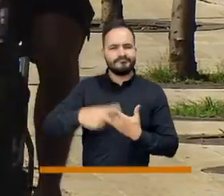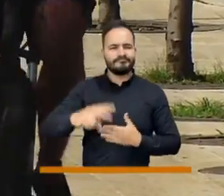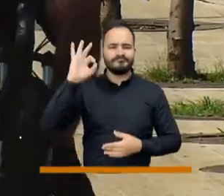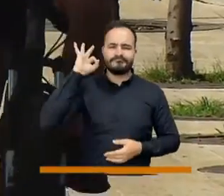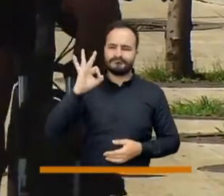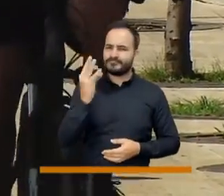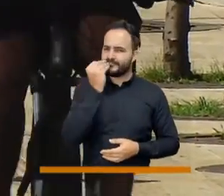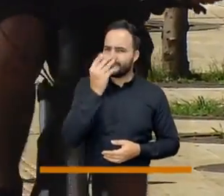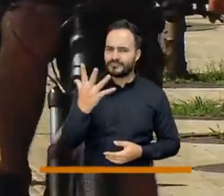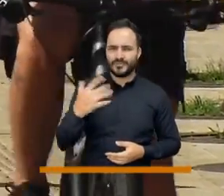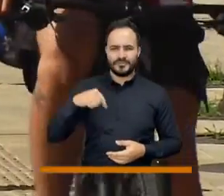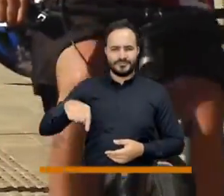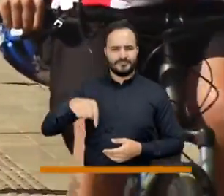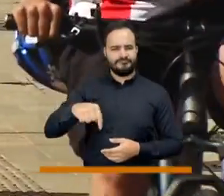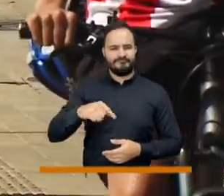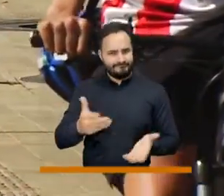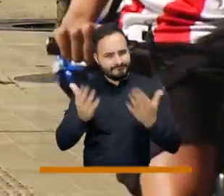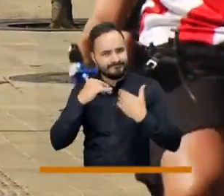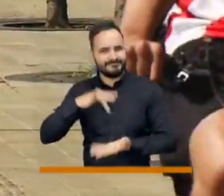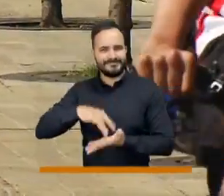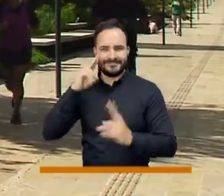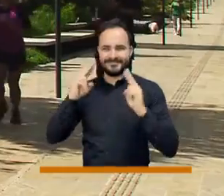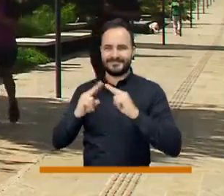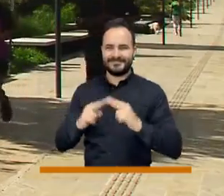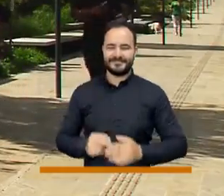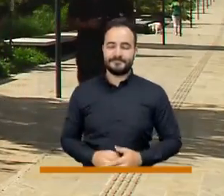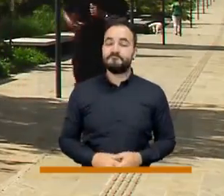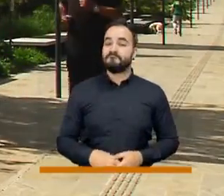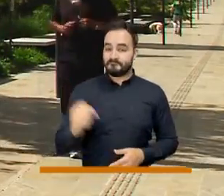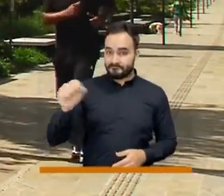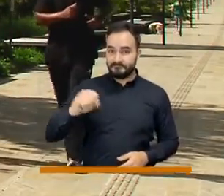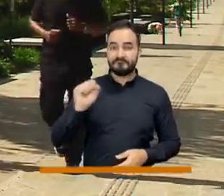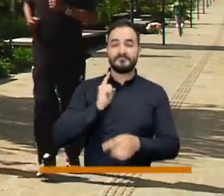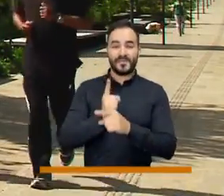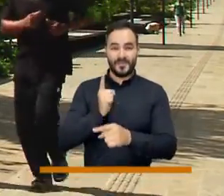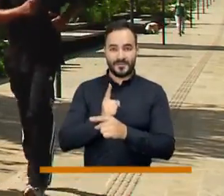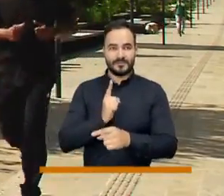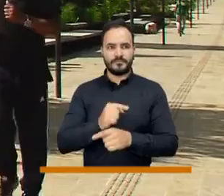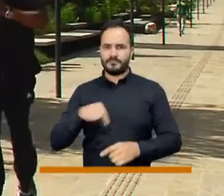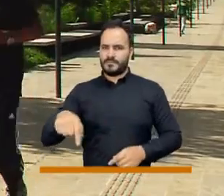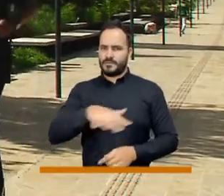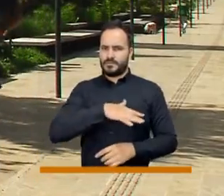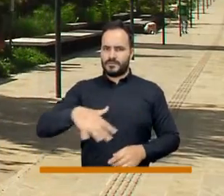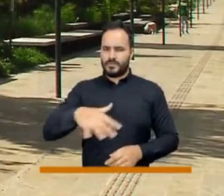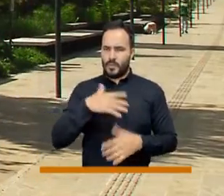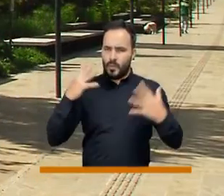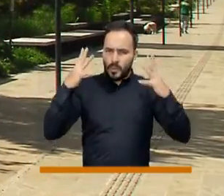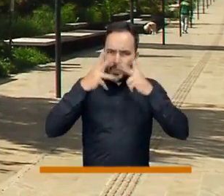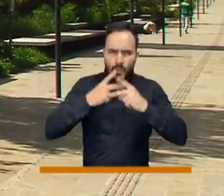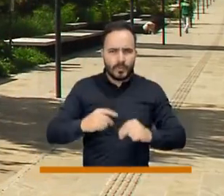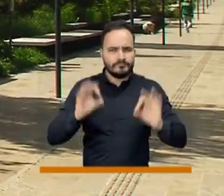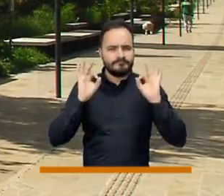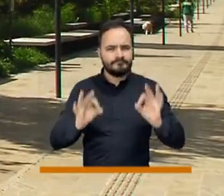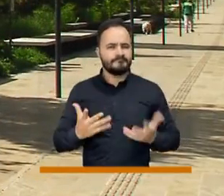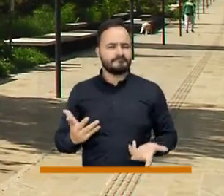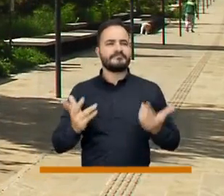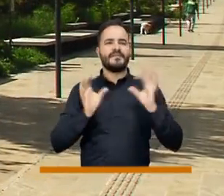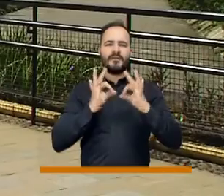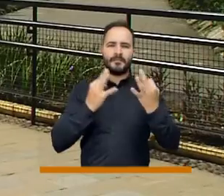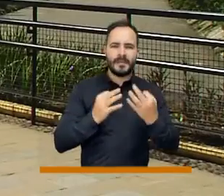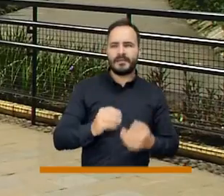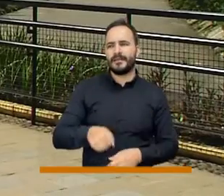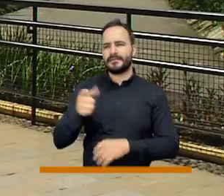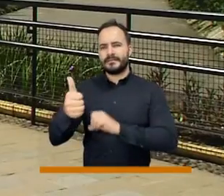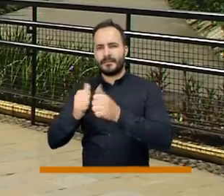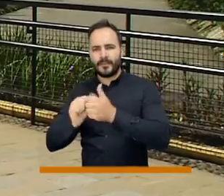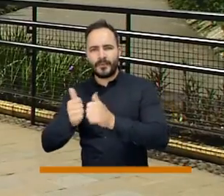maravilloso que tiene la ciudad de Medellín. Oiga, de verdad, uno de los bellos espacios que nos otorga la ciudad y que se lo ha tomado la ciudadanía, la familia, los